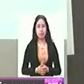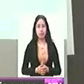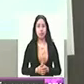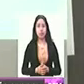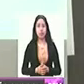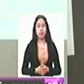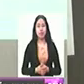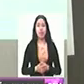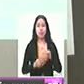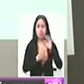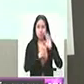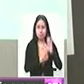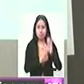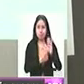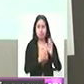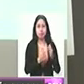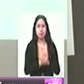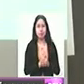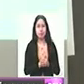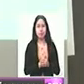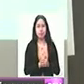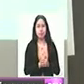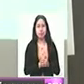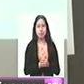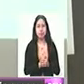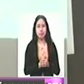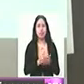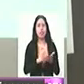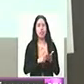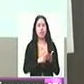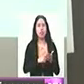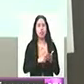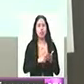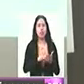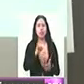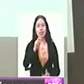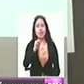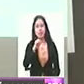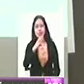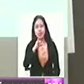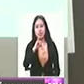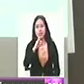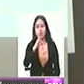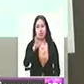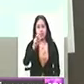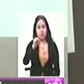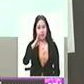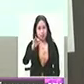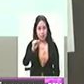Hay un indicador que se llama incidencia y tiene que ver con la cantidad